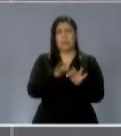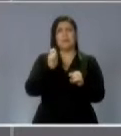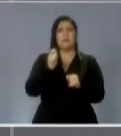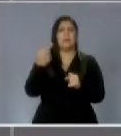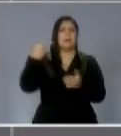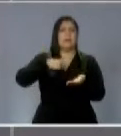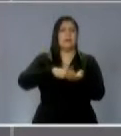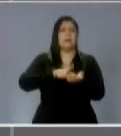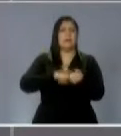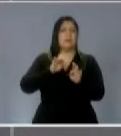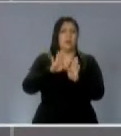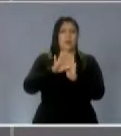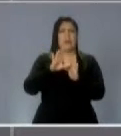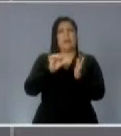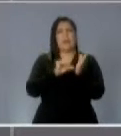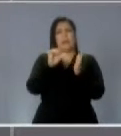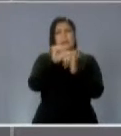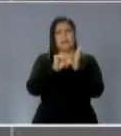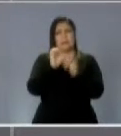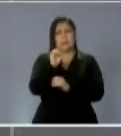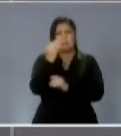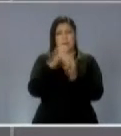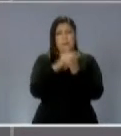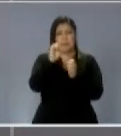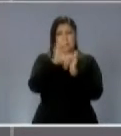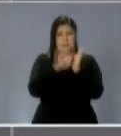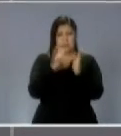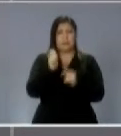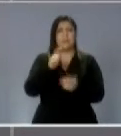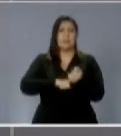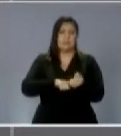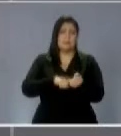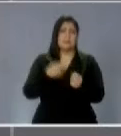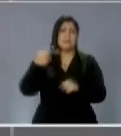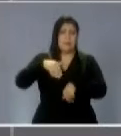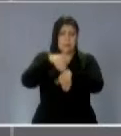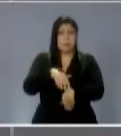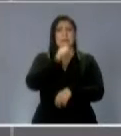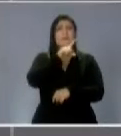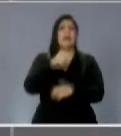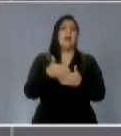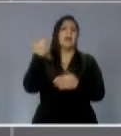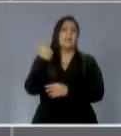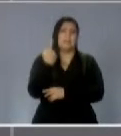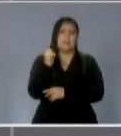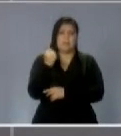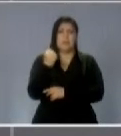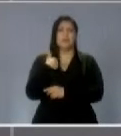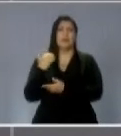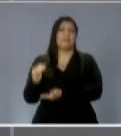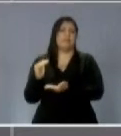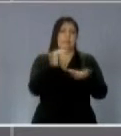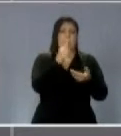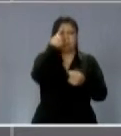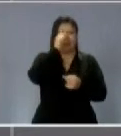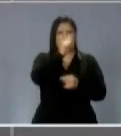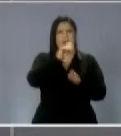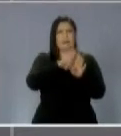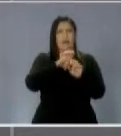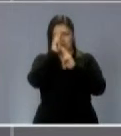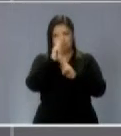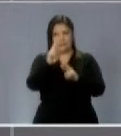este país, Augusto. Sí, no, completamente disímbola, no se parece a nada, no vimos nada, no hemos visto